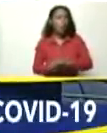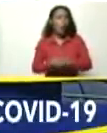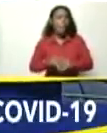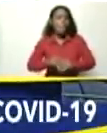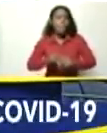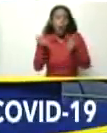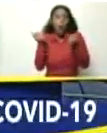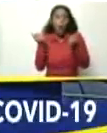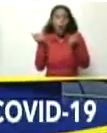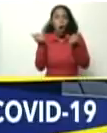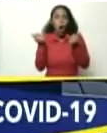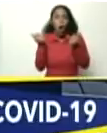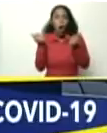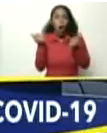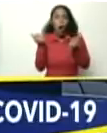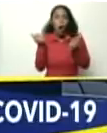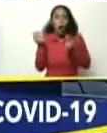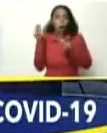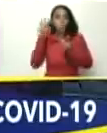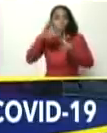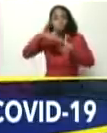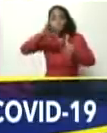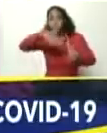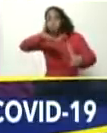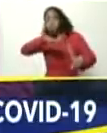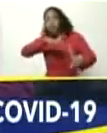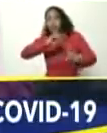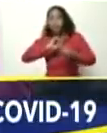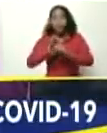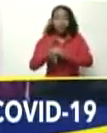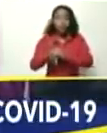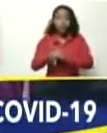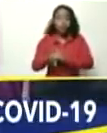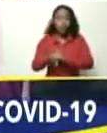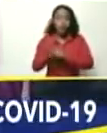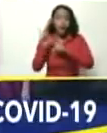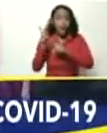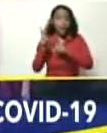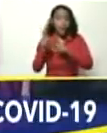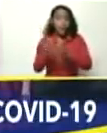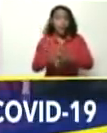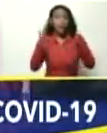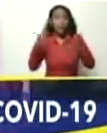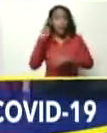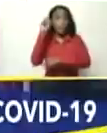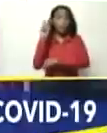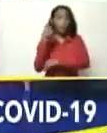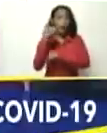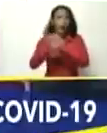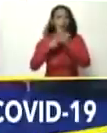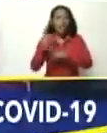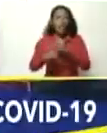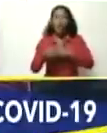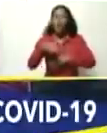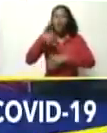desaparecer la amenaza del coronavirus? Es la gran pregunta que el mundo se hace.